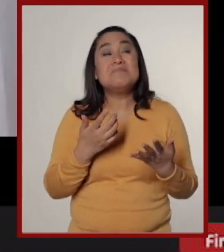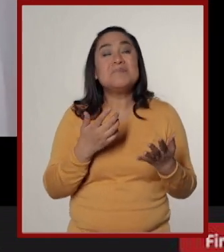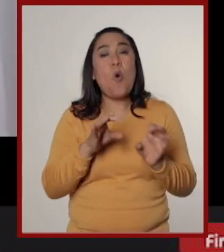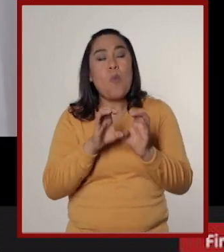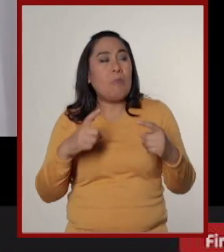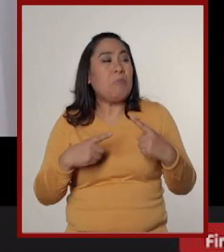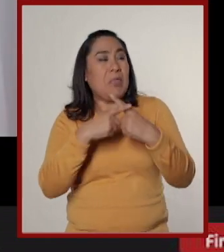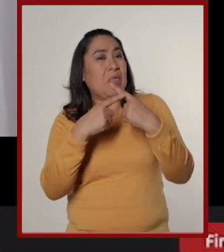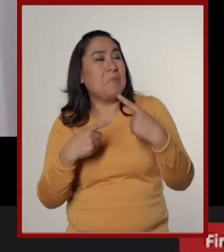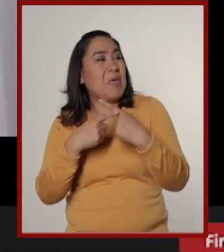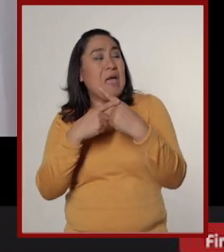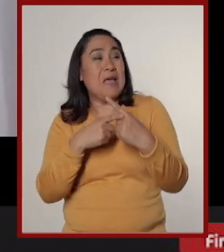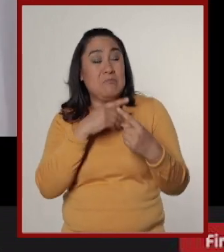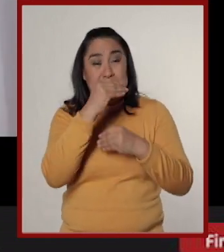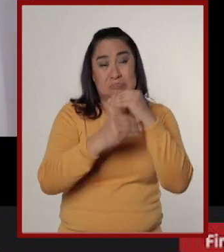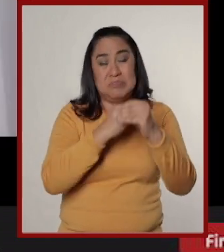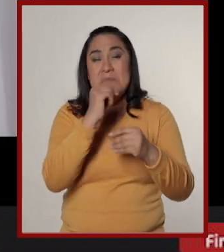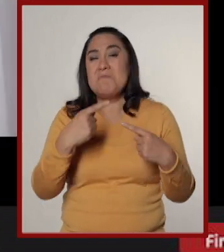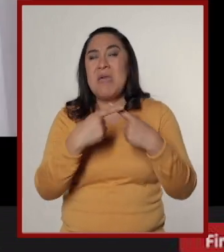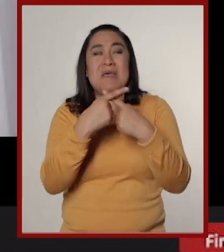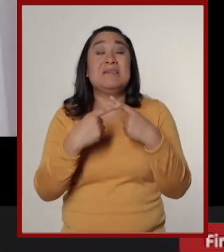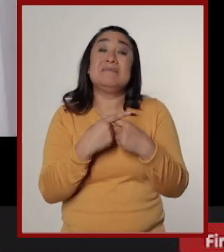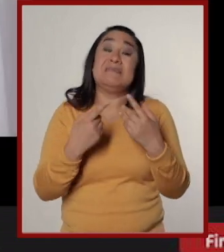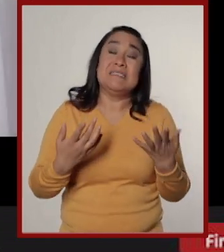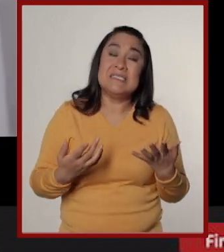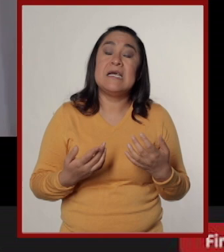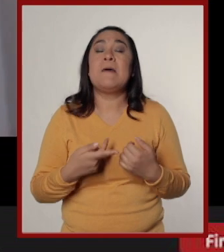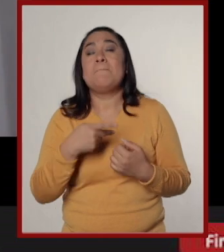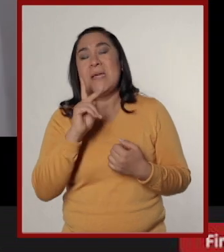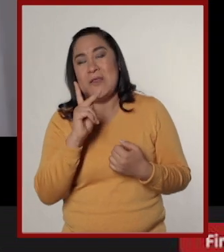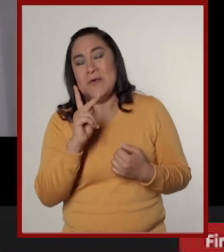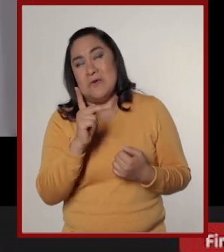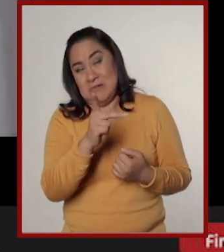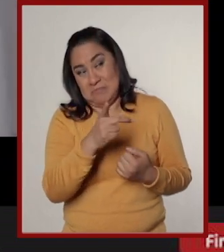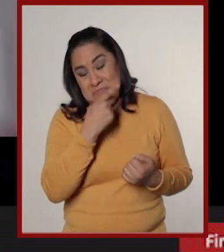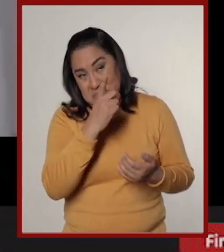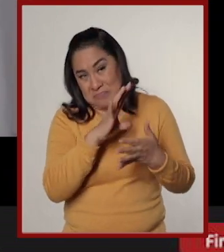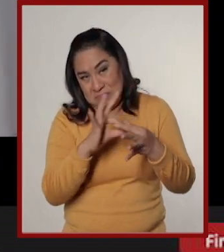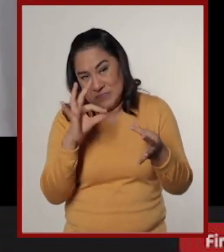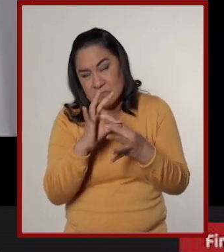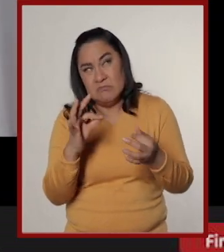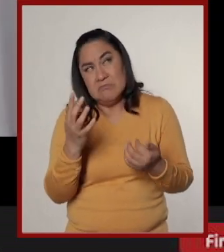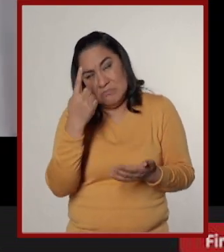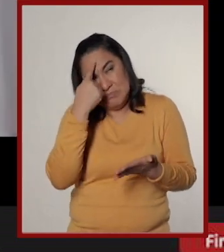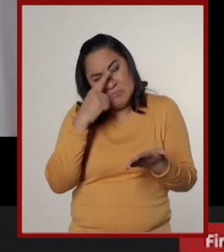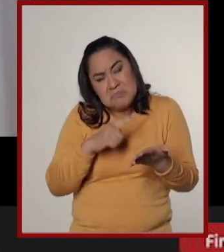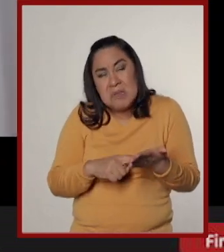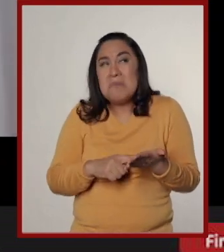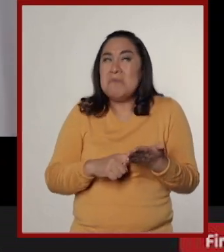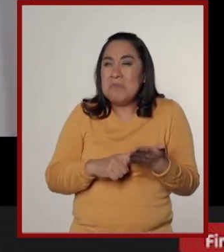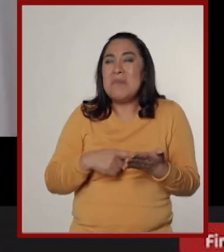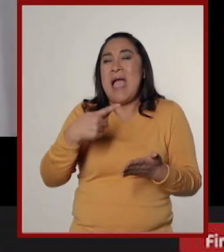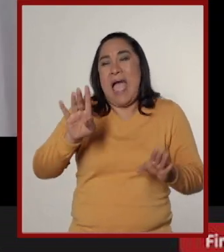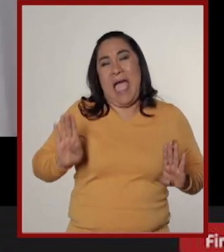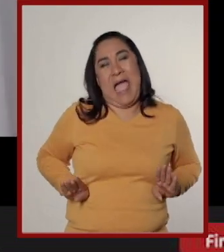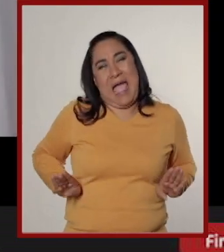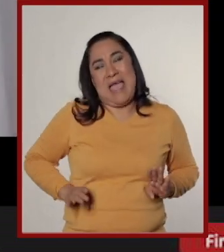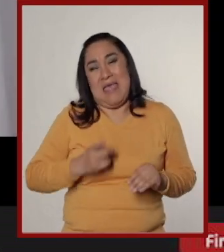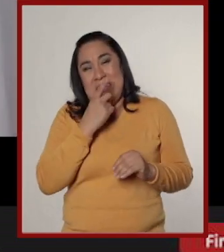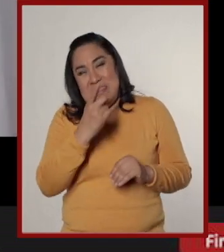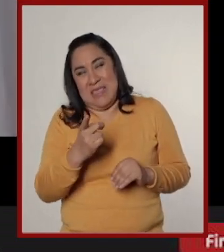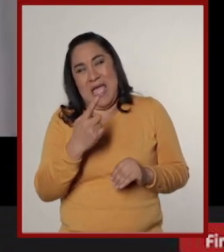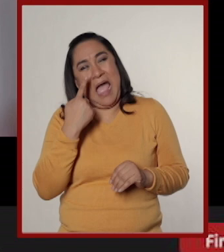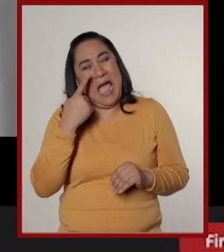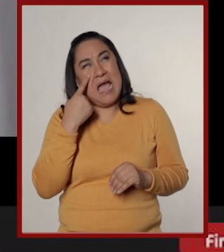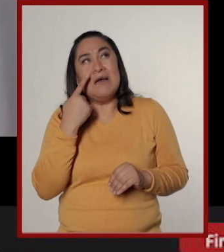vale mucho más la posibilidad de que tú te arregles con alguien, que arregles un conflicto tú directamente en persona, a que te vayas a un juicio, ¿sí?